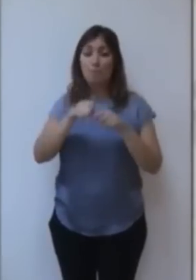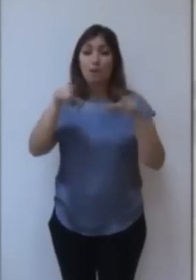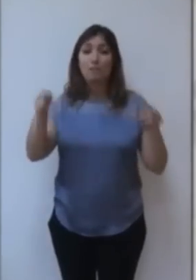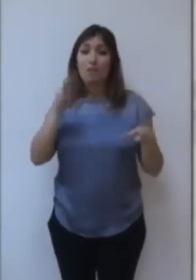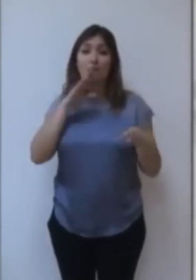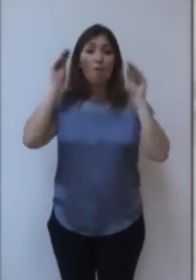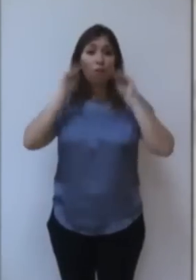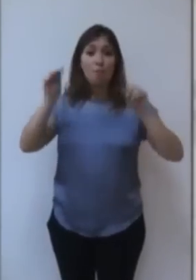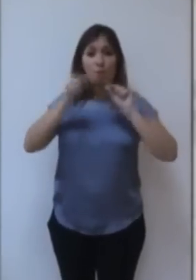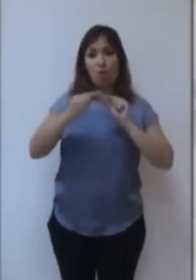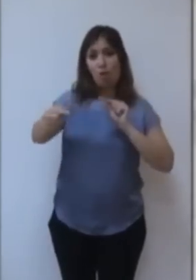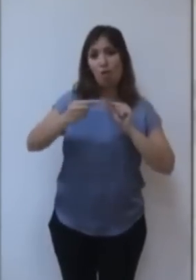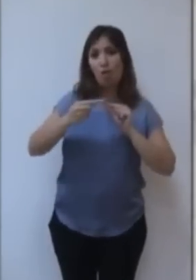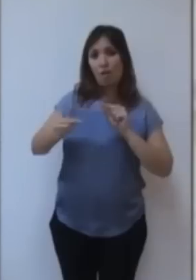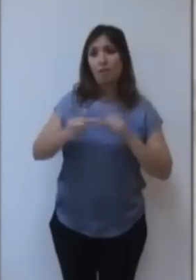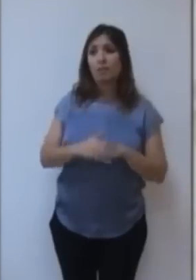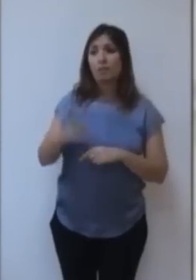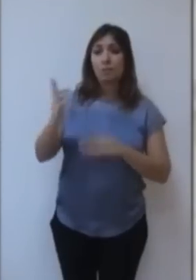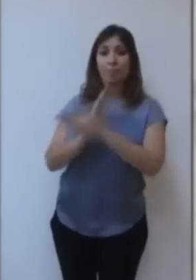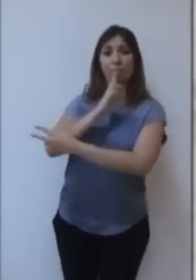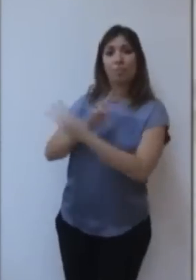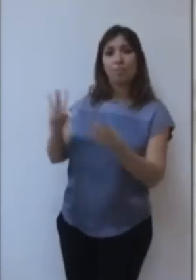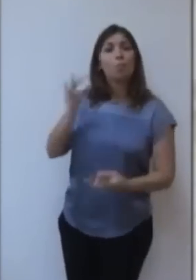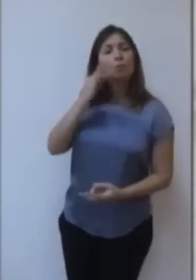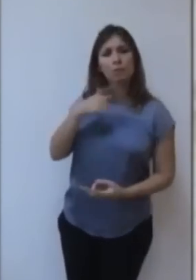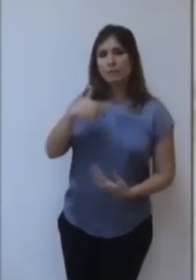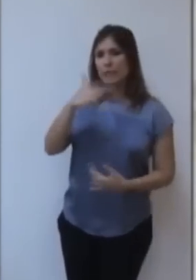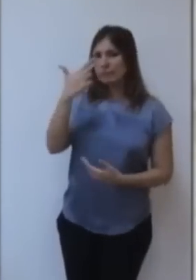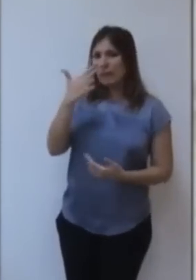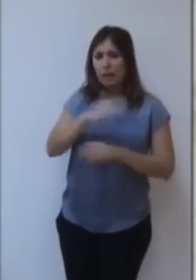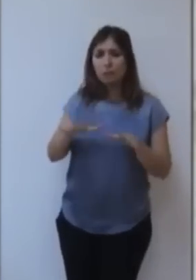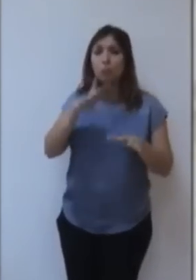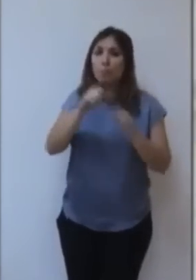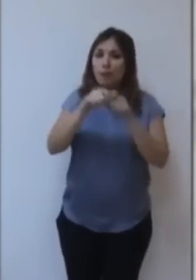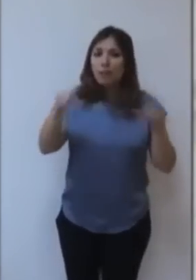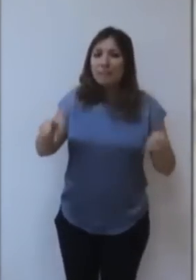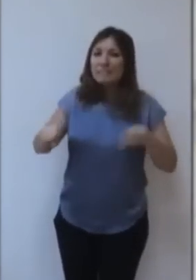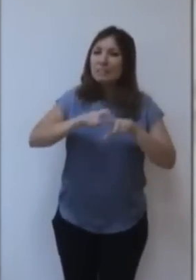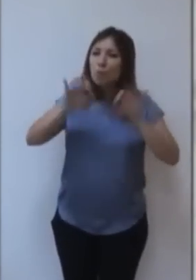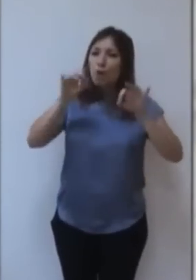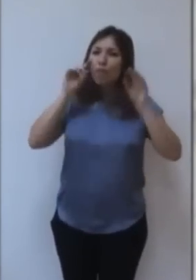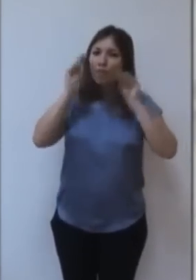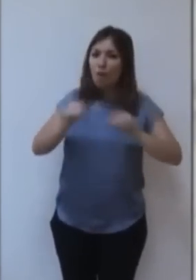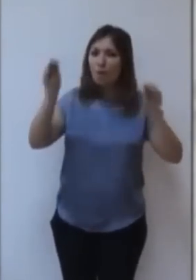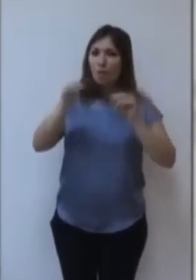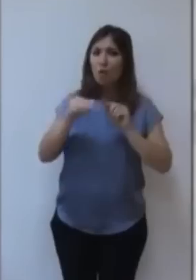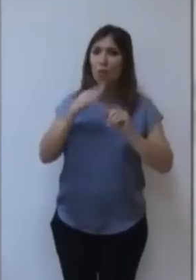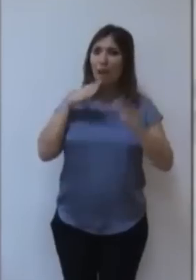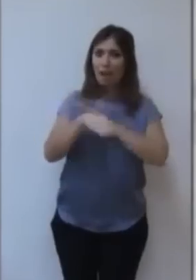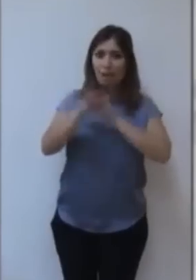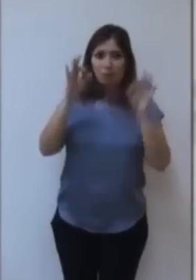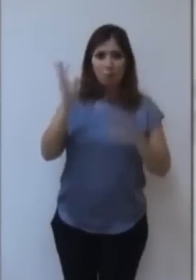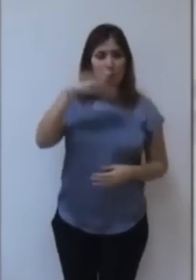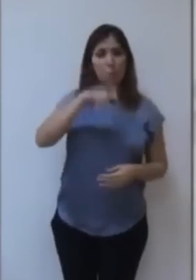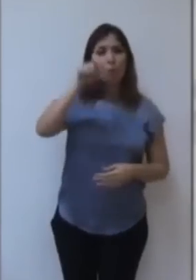de formación online. Y pues bueno, eso es muy interesante porque no hay apenas ninguna plataforma de formación que sea accesible ni para